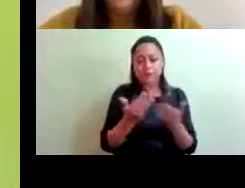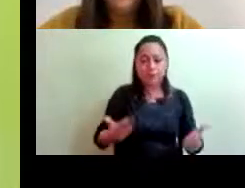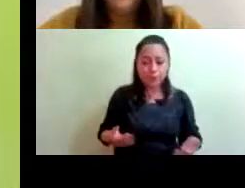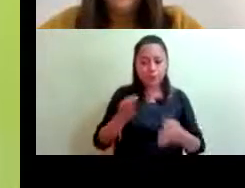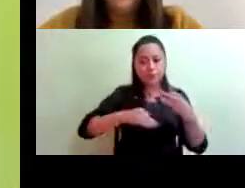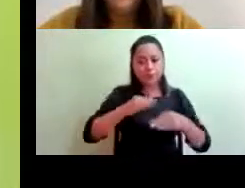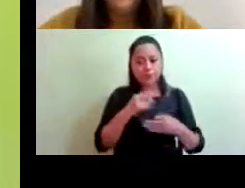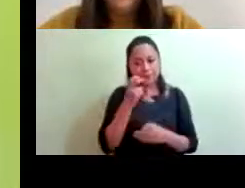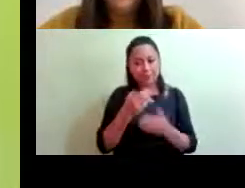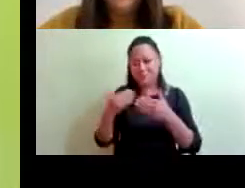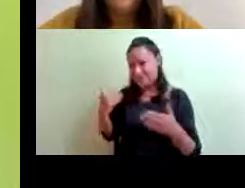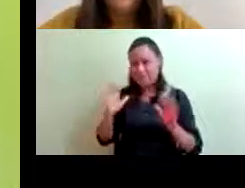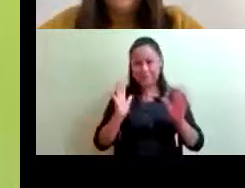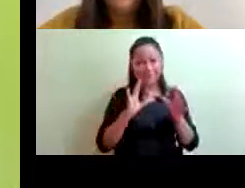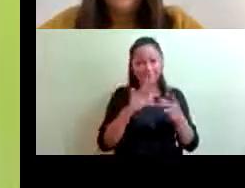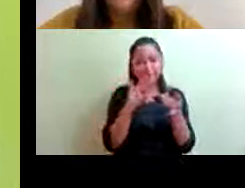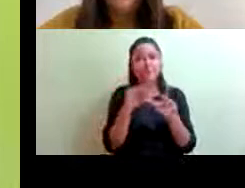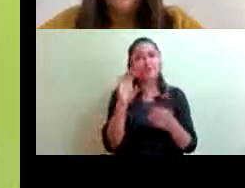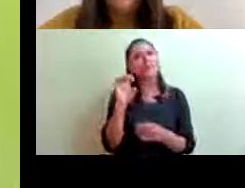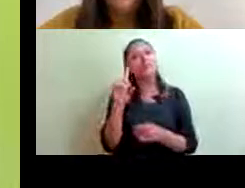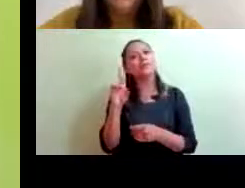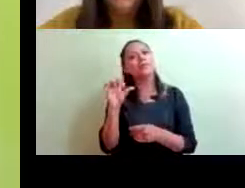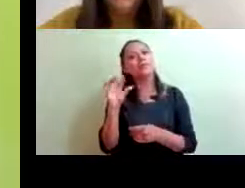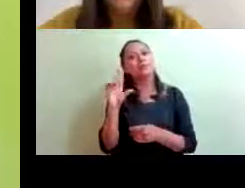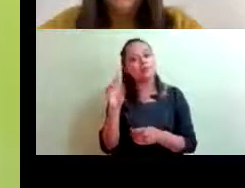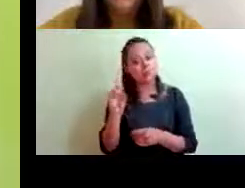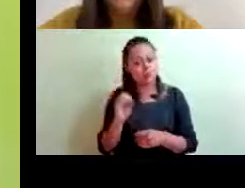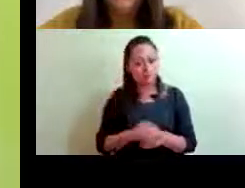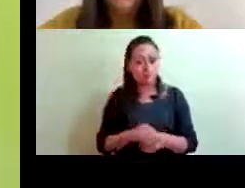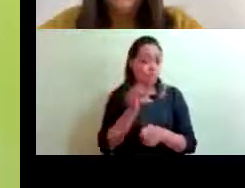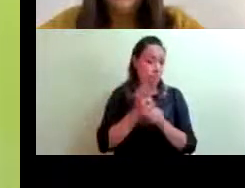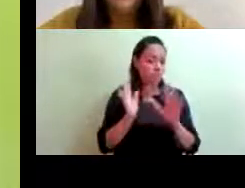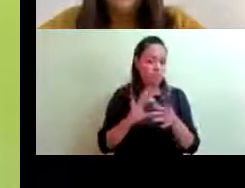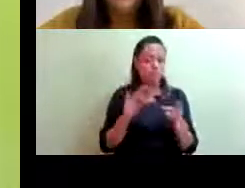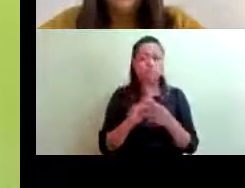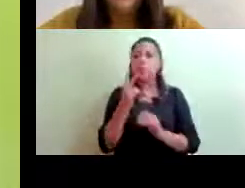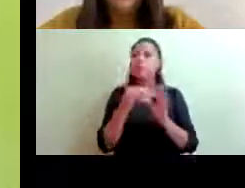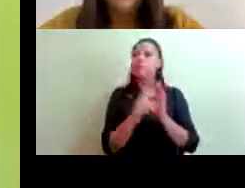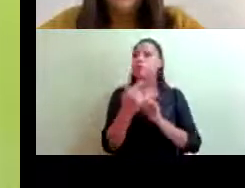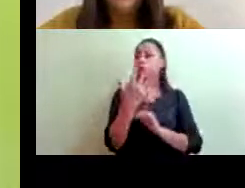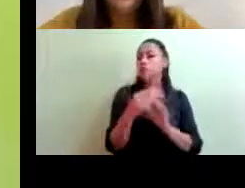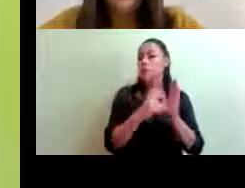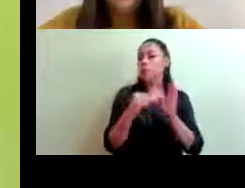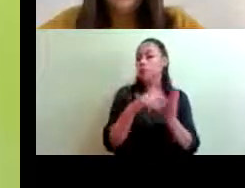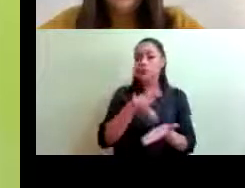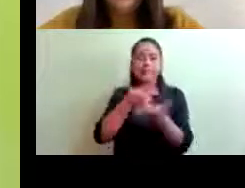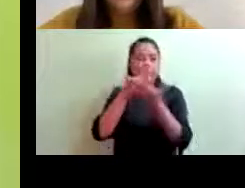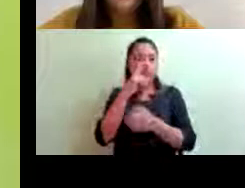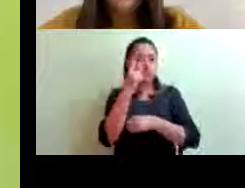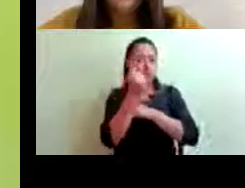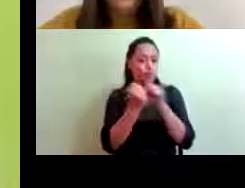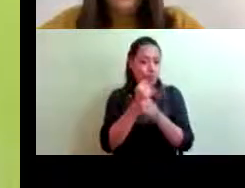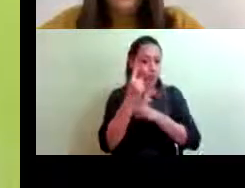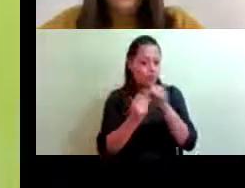Eduardo. Ya decimos, este es el impacto, 2.5 millones de litros anuales, antiguos